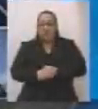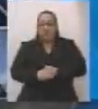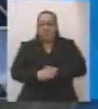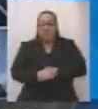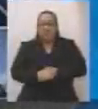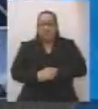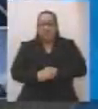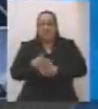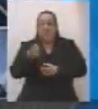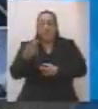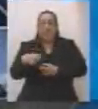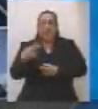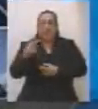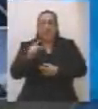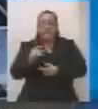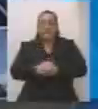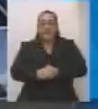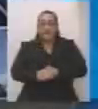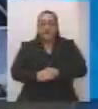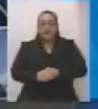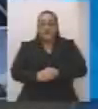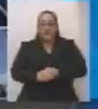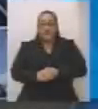este incremento de la